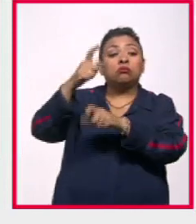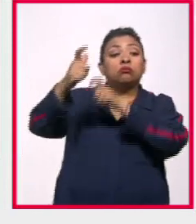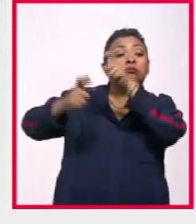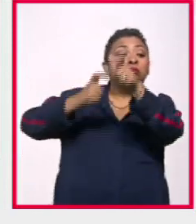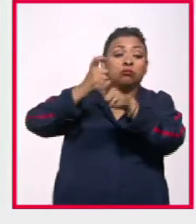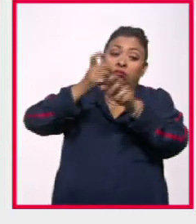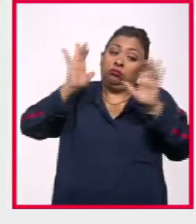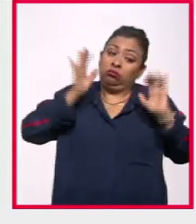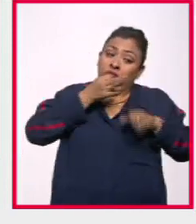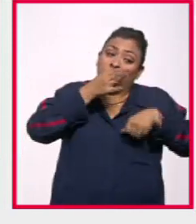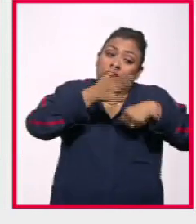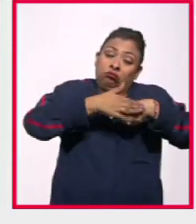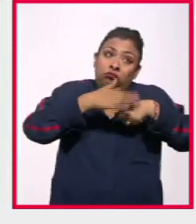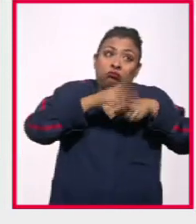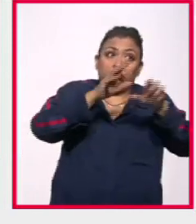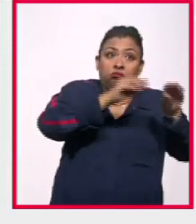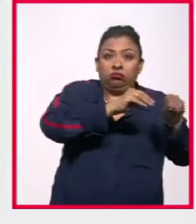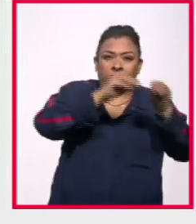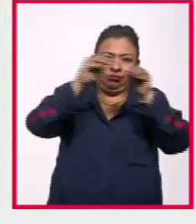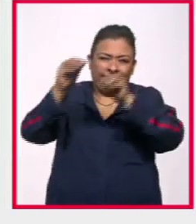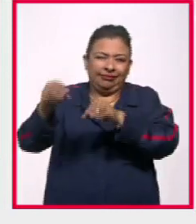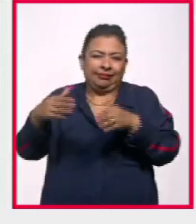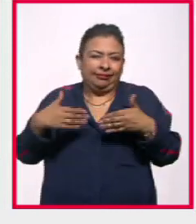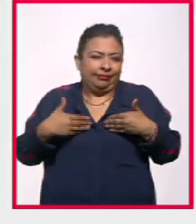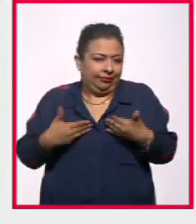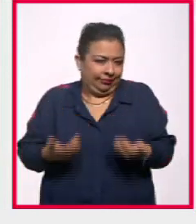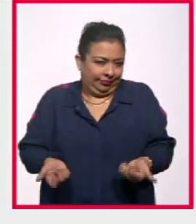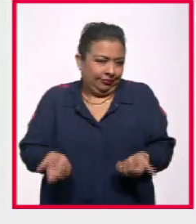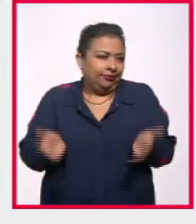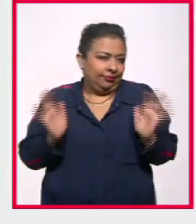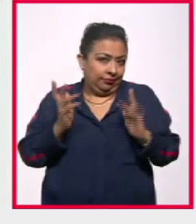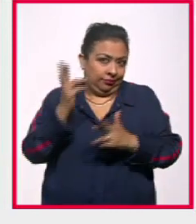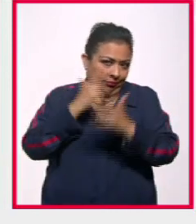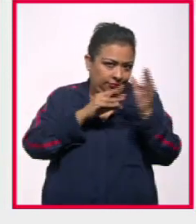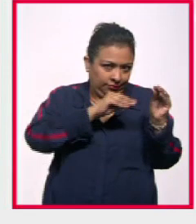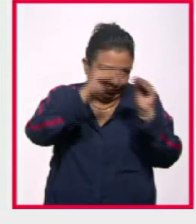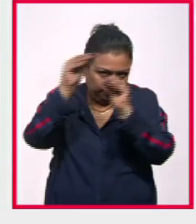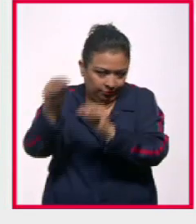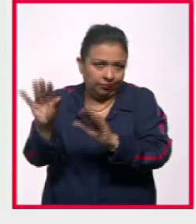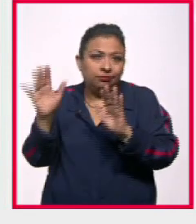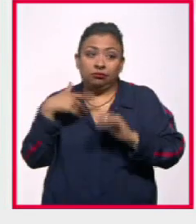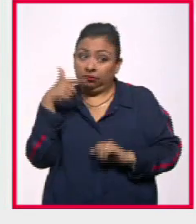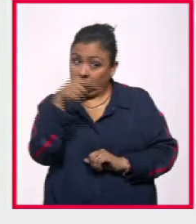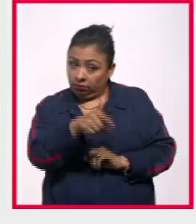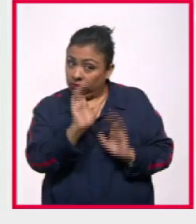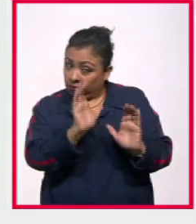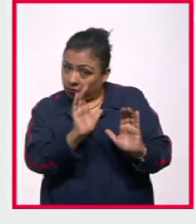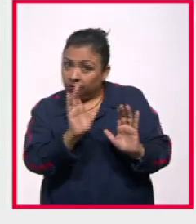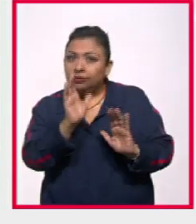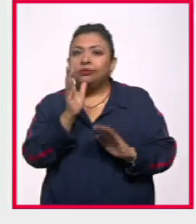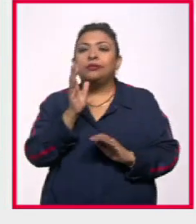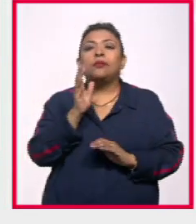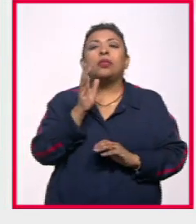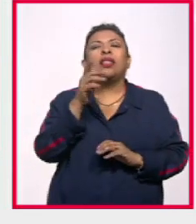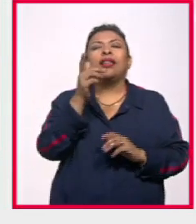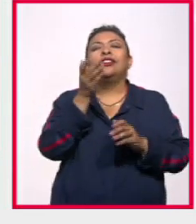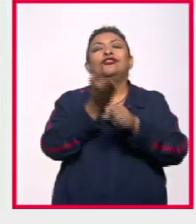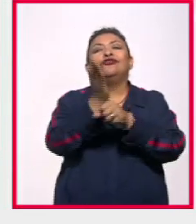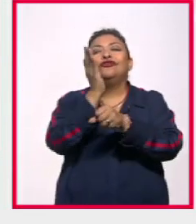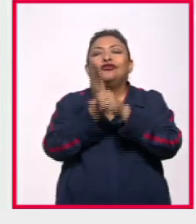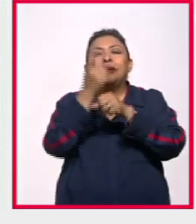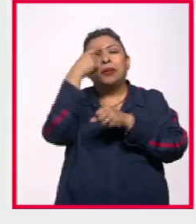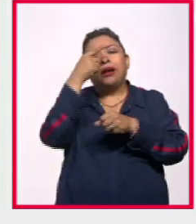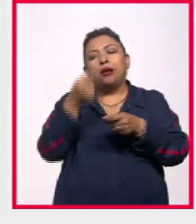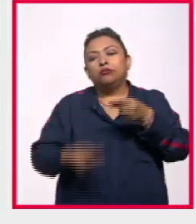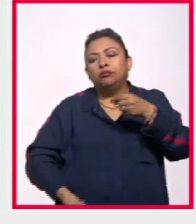planeta, ¿no? Lo de deportar, claramente, creo que lo entendemos muy bien, ¿no? Y entonces, es una comedia para todos los